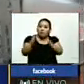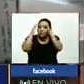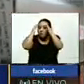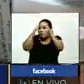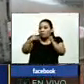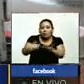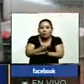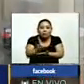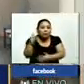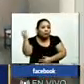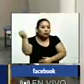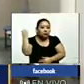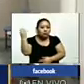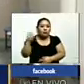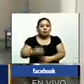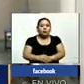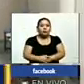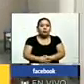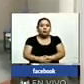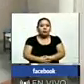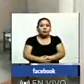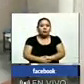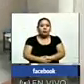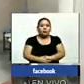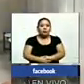preparado ante emergencias.